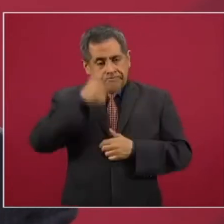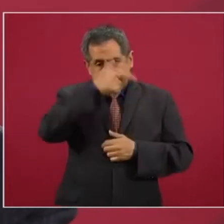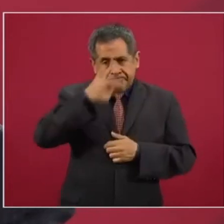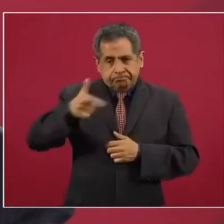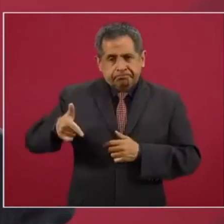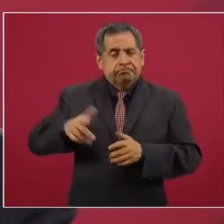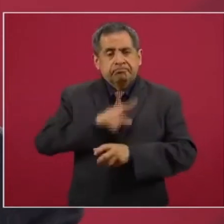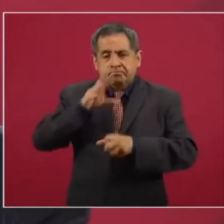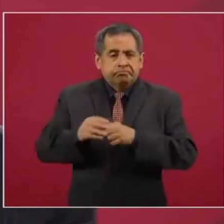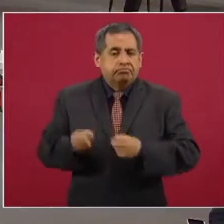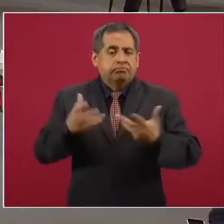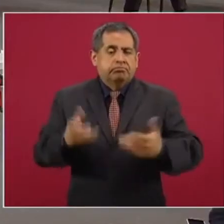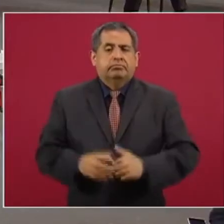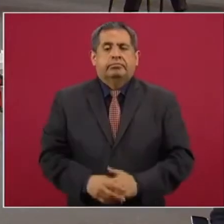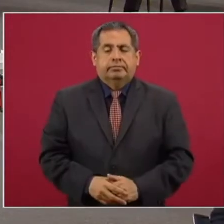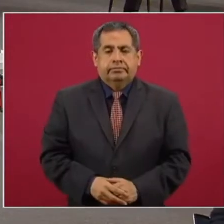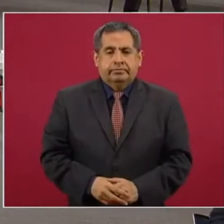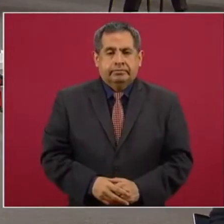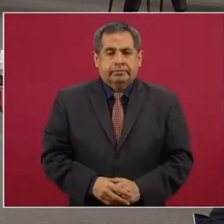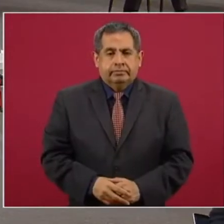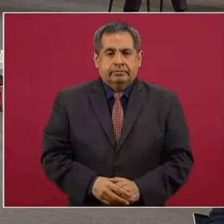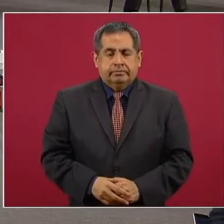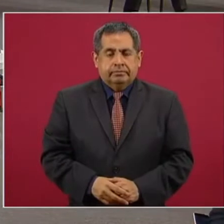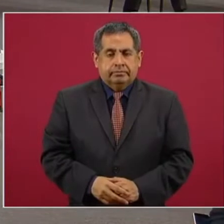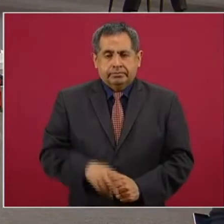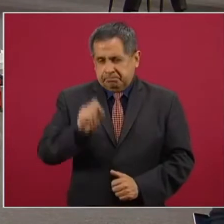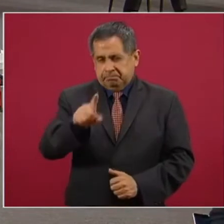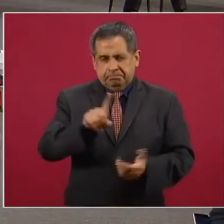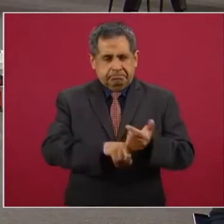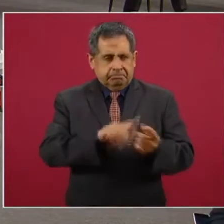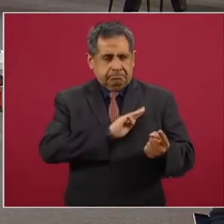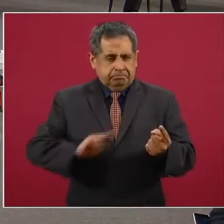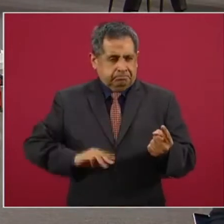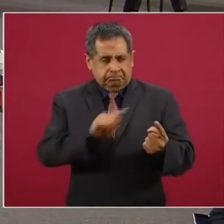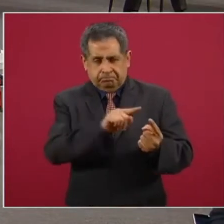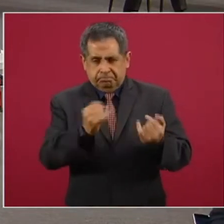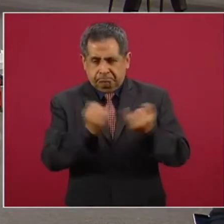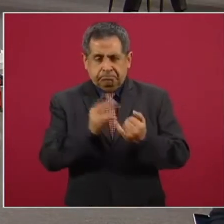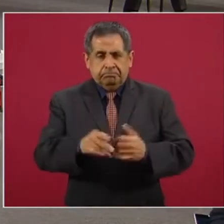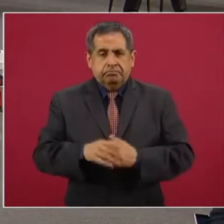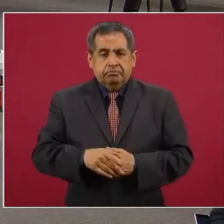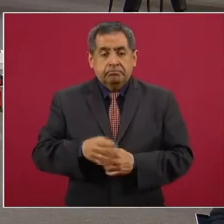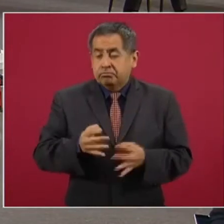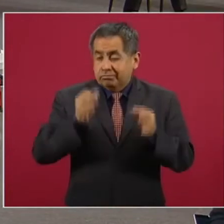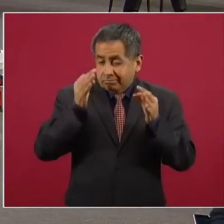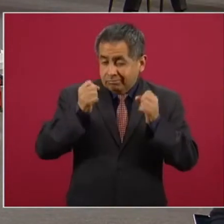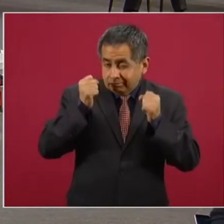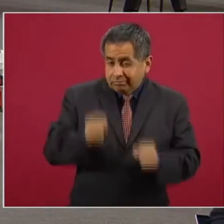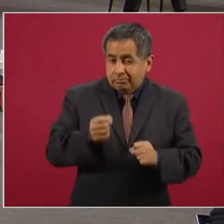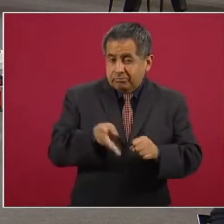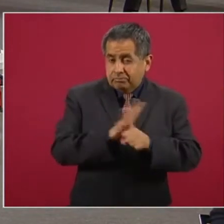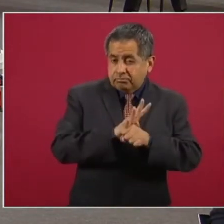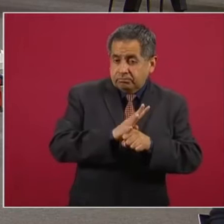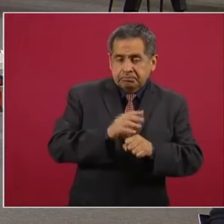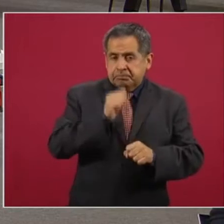cada una de las entidades federativas, incluso a nivel municipal. Pero no fueron confirmadas, entonces hay que presentarlas